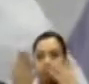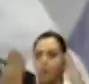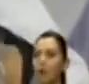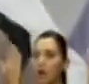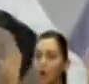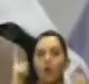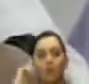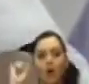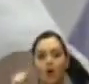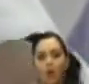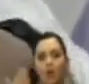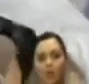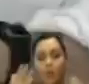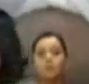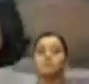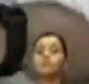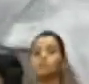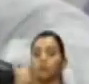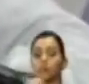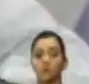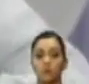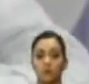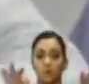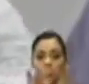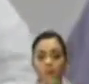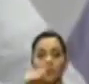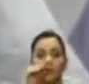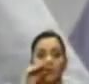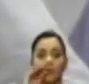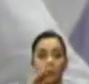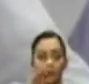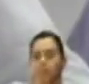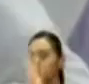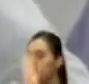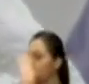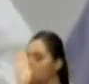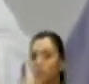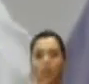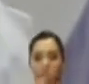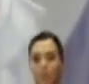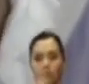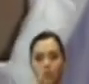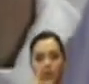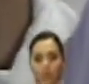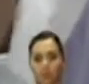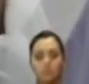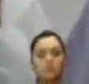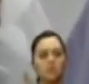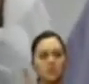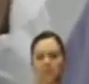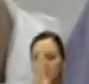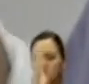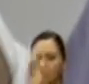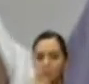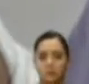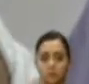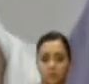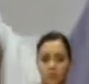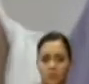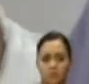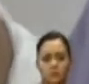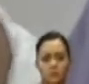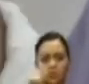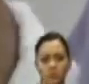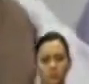importante. El alcalde Nebot, con su verdad a media y su prepotencia característica, decía que ellos no se han atrasado con ningún contratista